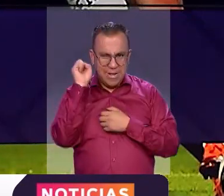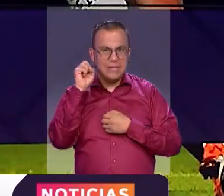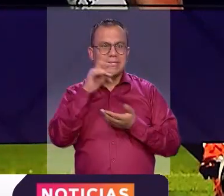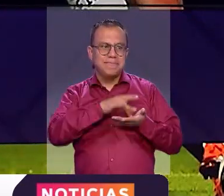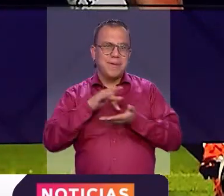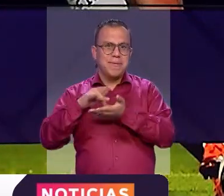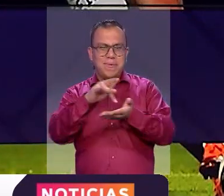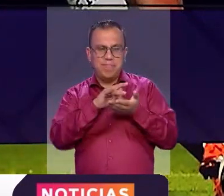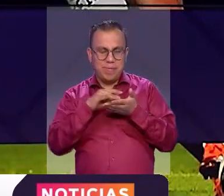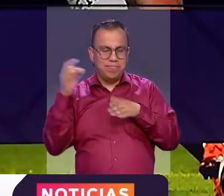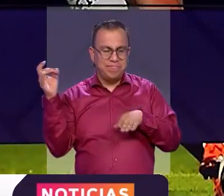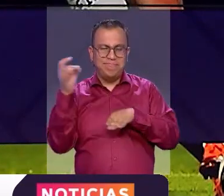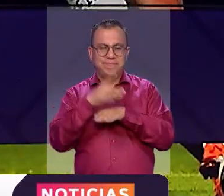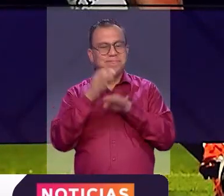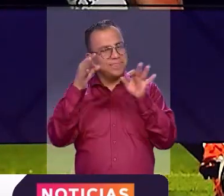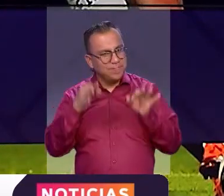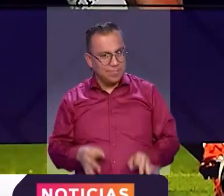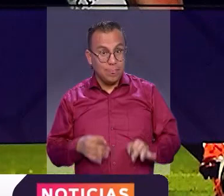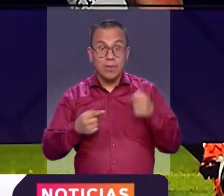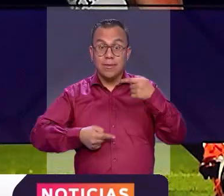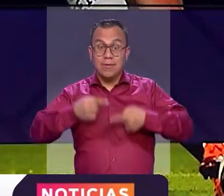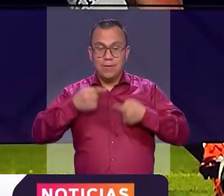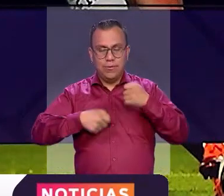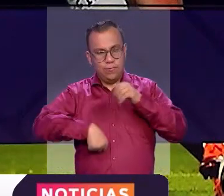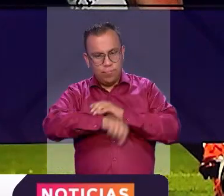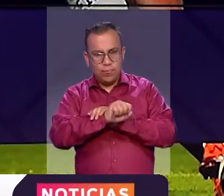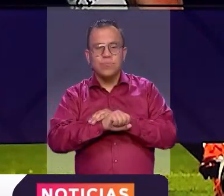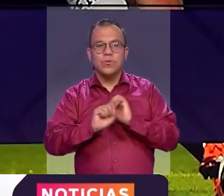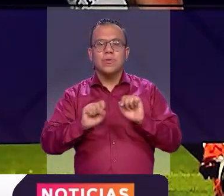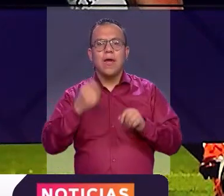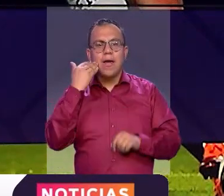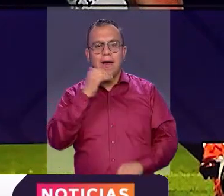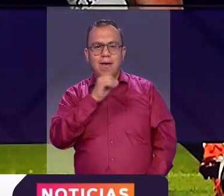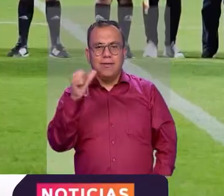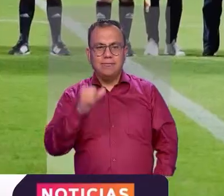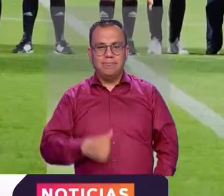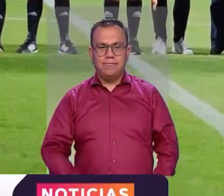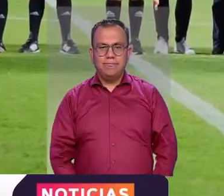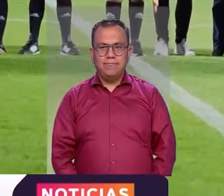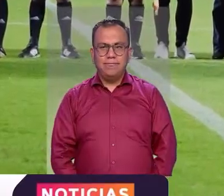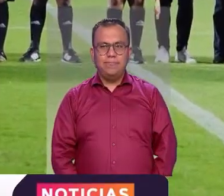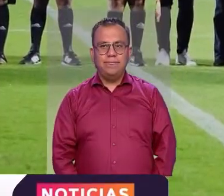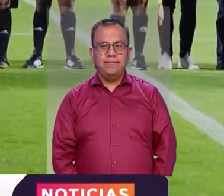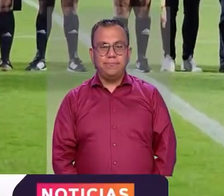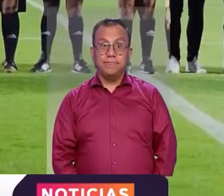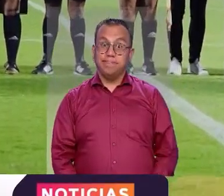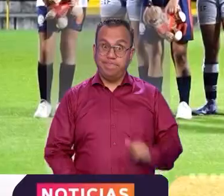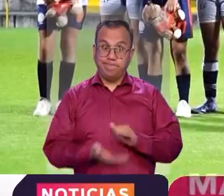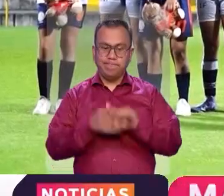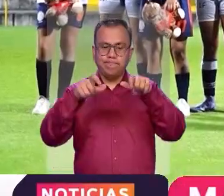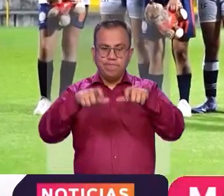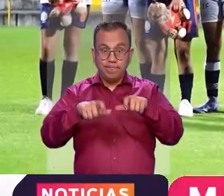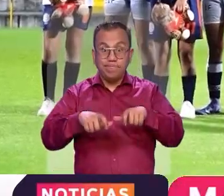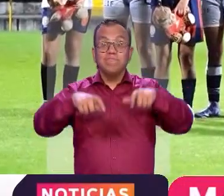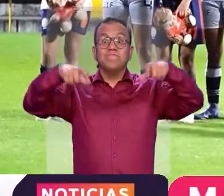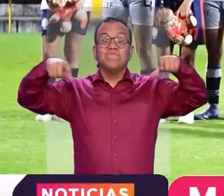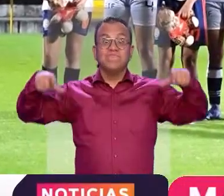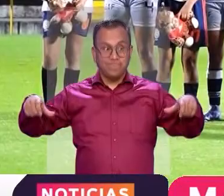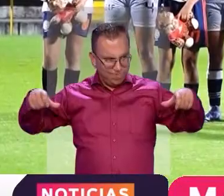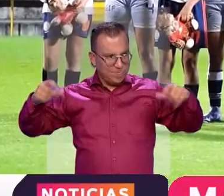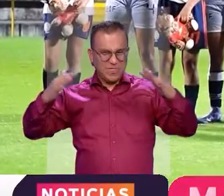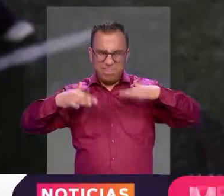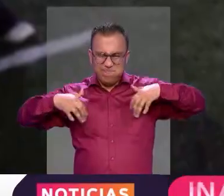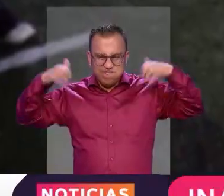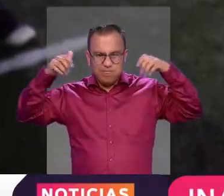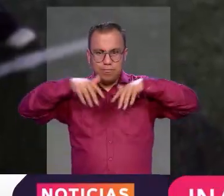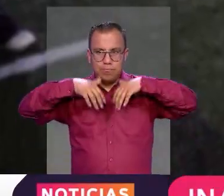participantes que además tendrá un campeonato de fútbol 8 para niñas de la cancha al estadio tiene este año su